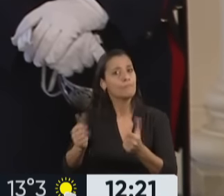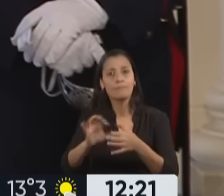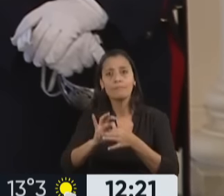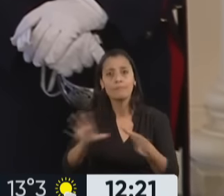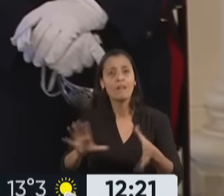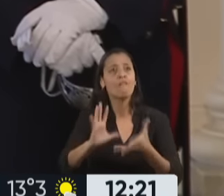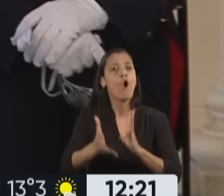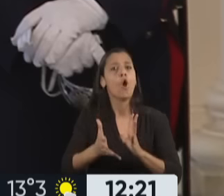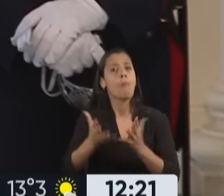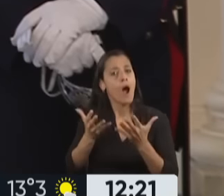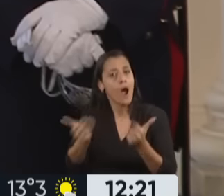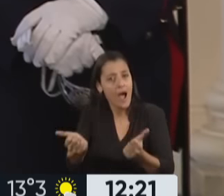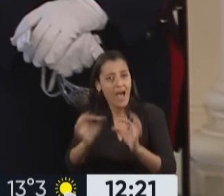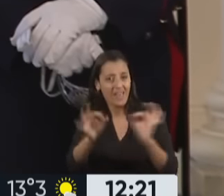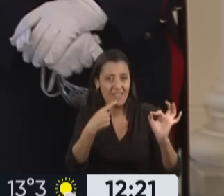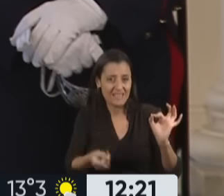esta forma,